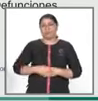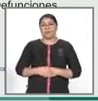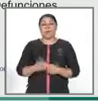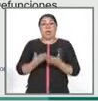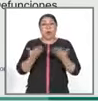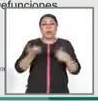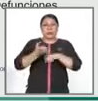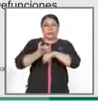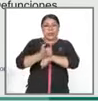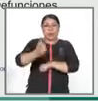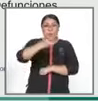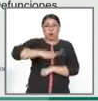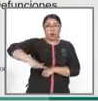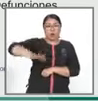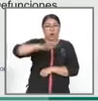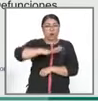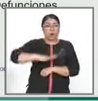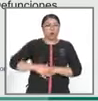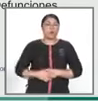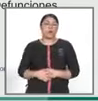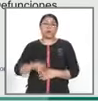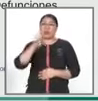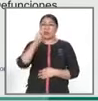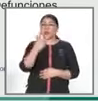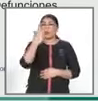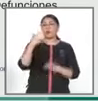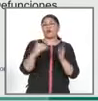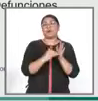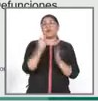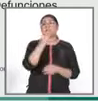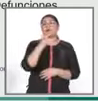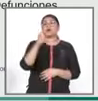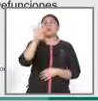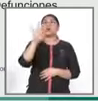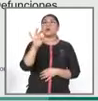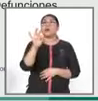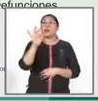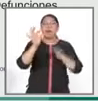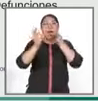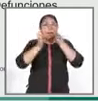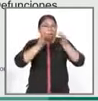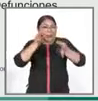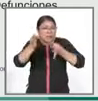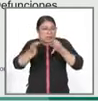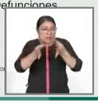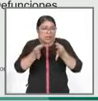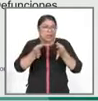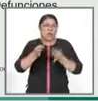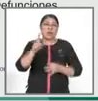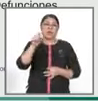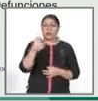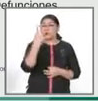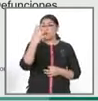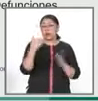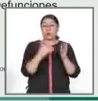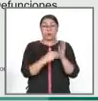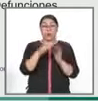a nivel Estatal se han notificado 38240 casos de los cuales